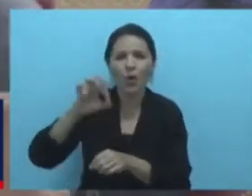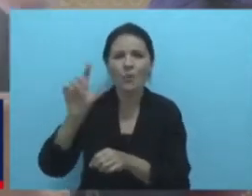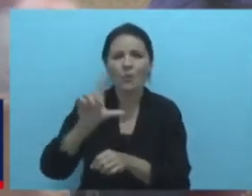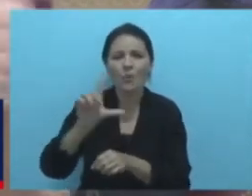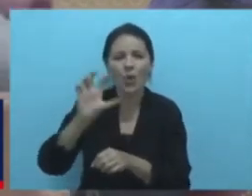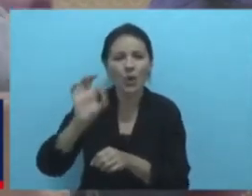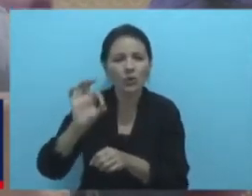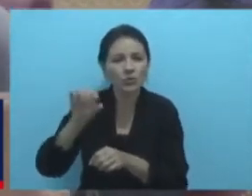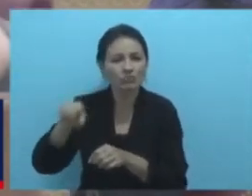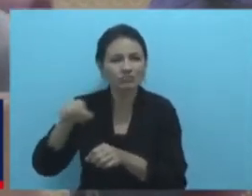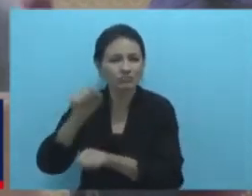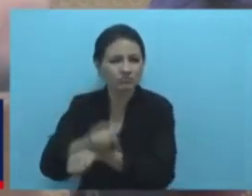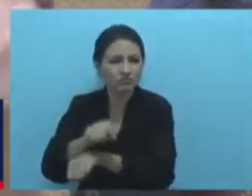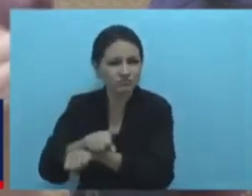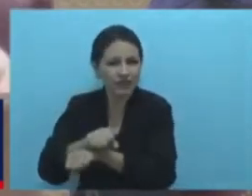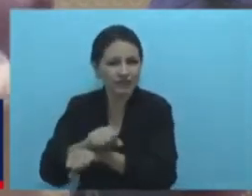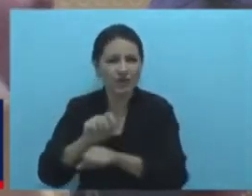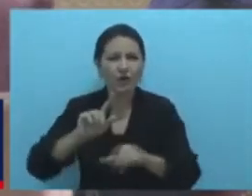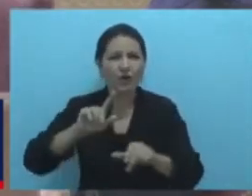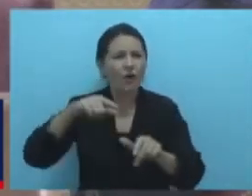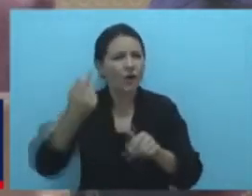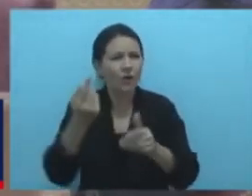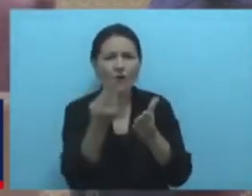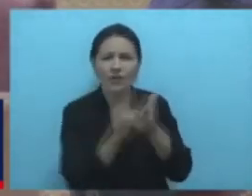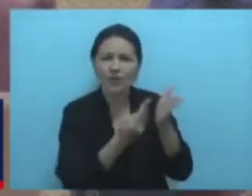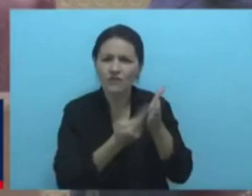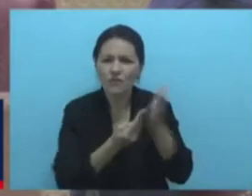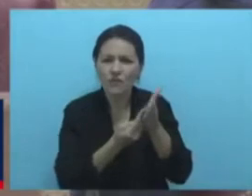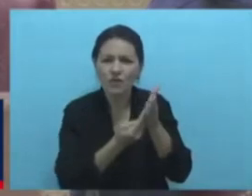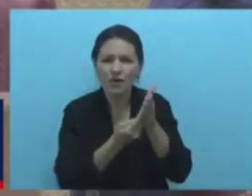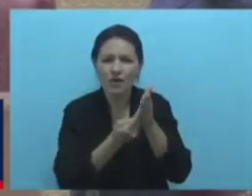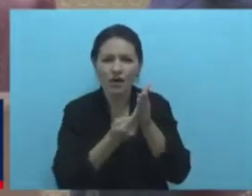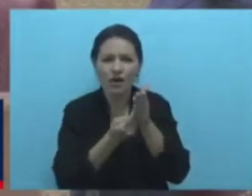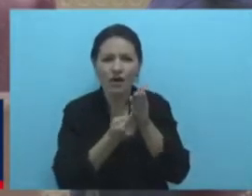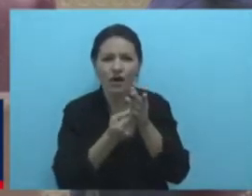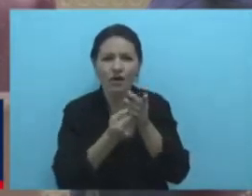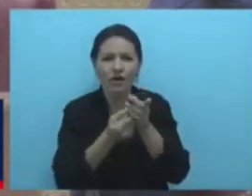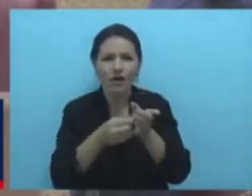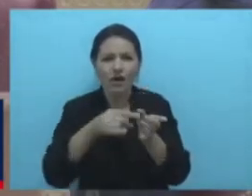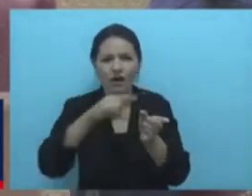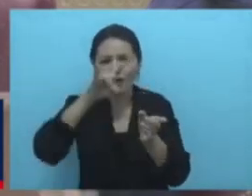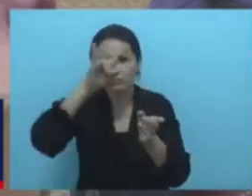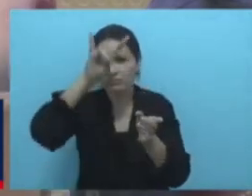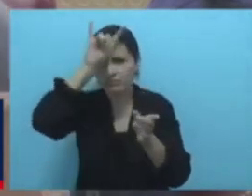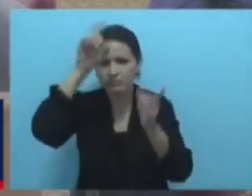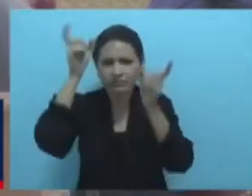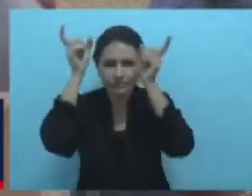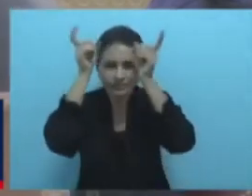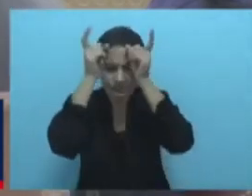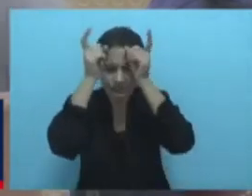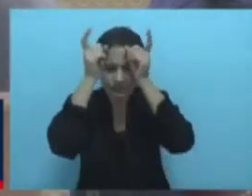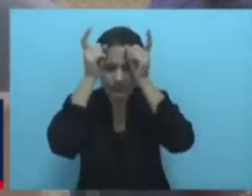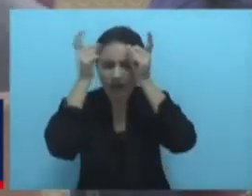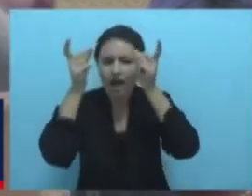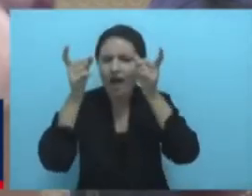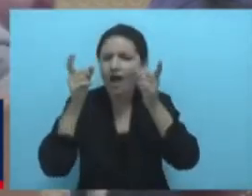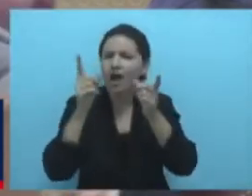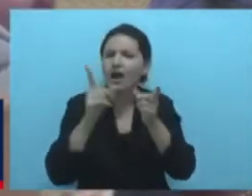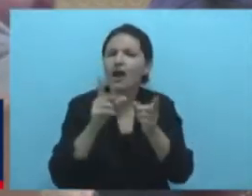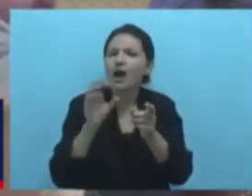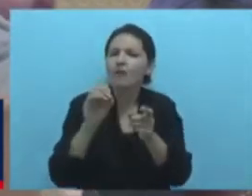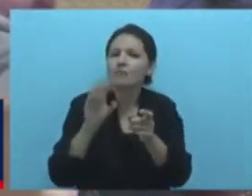Escobar pero también remite a otro toro que tenía los monos que era el tono el tono martinotti que hace algunos años atrás